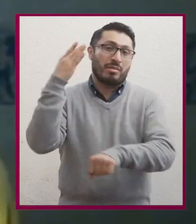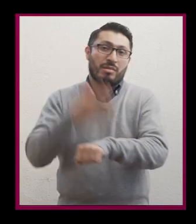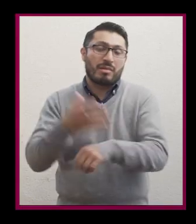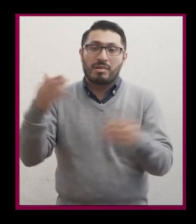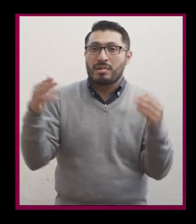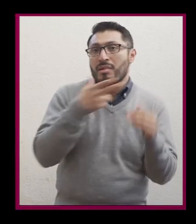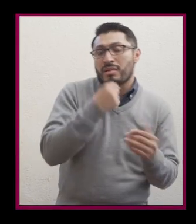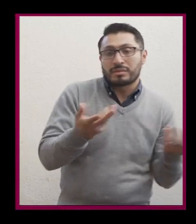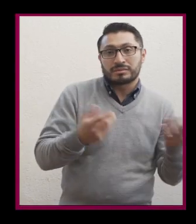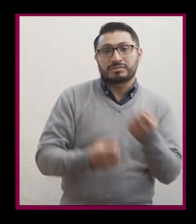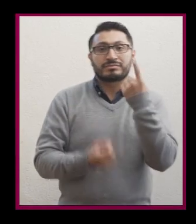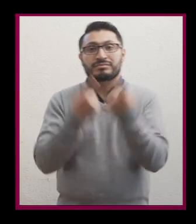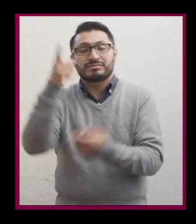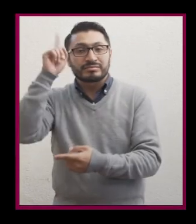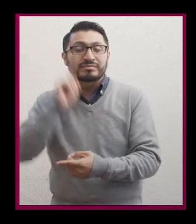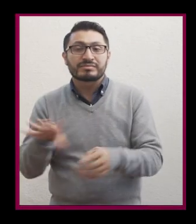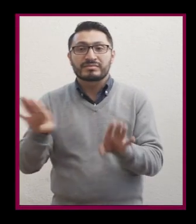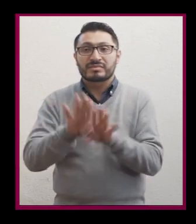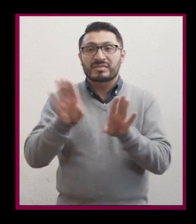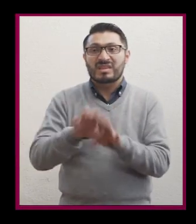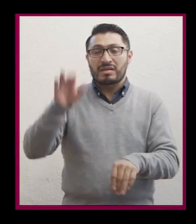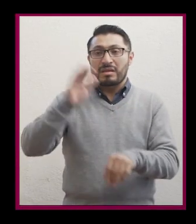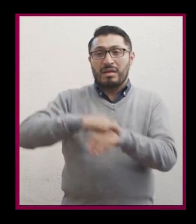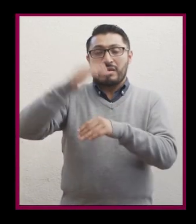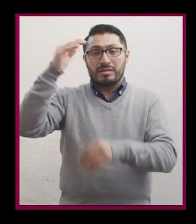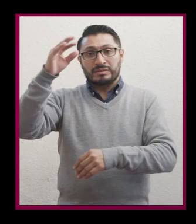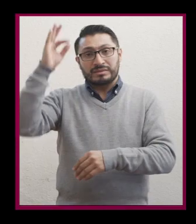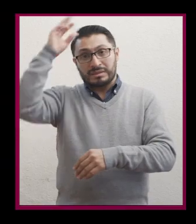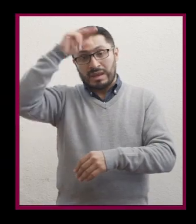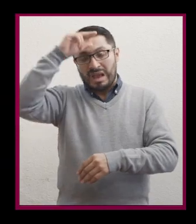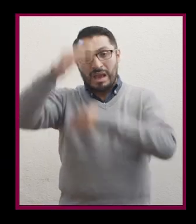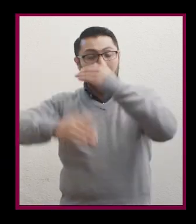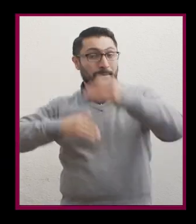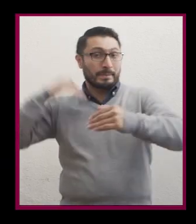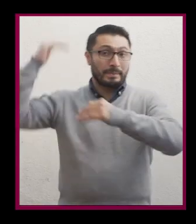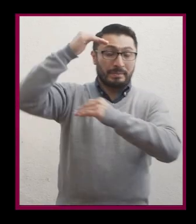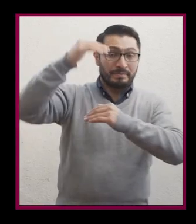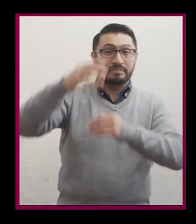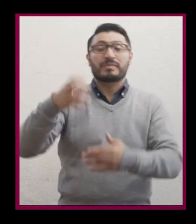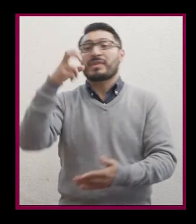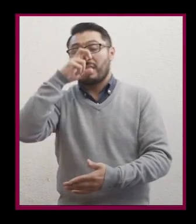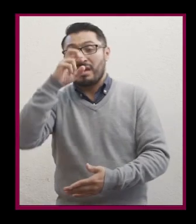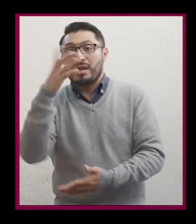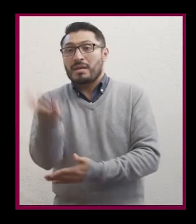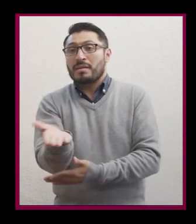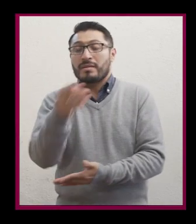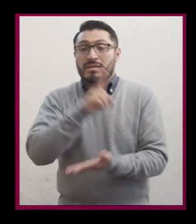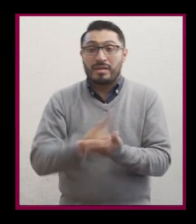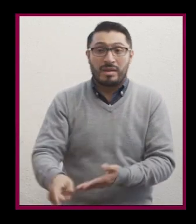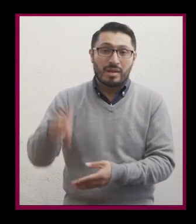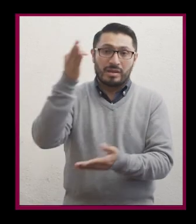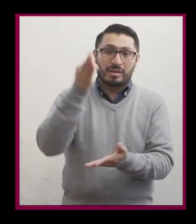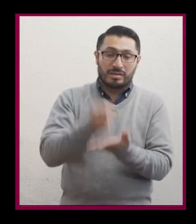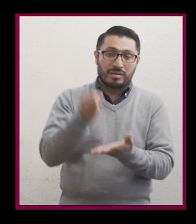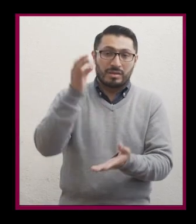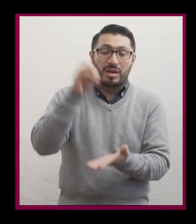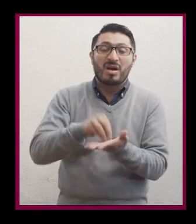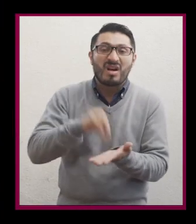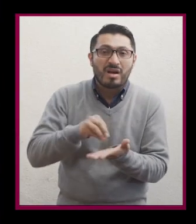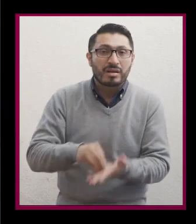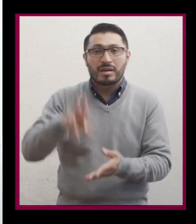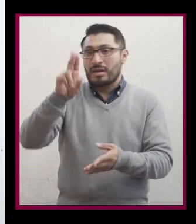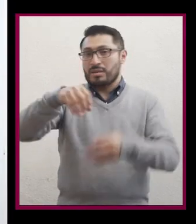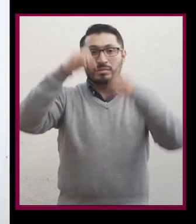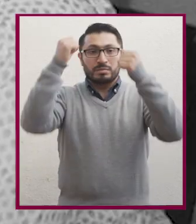hombres. Algunas mujeres estuvieron aún más adelantadas a su tiempo y exigieron derechos que, hasta el día de hoy, no están